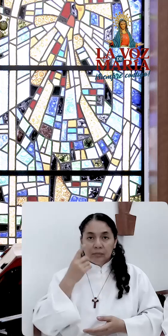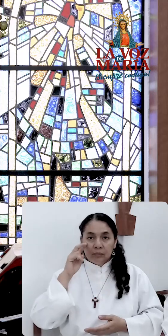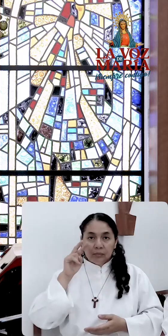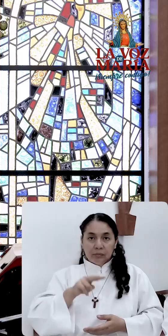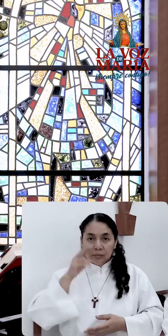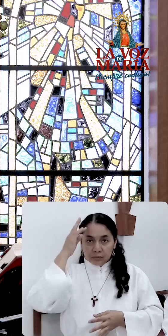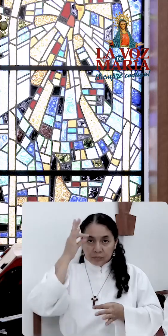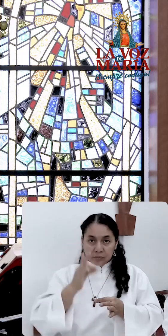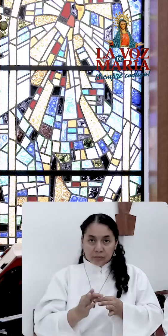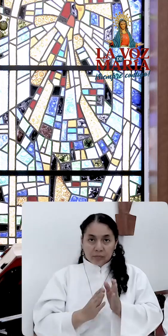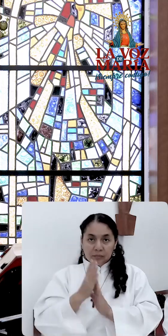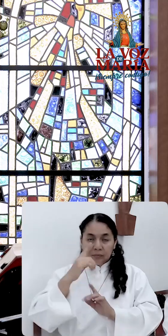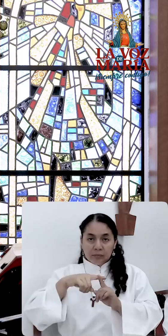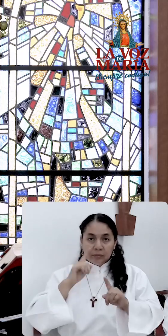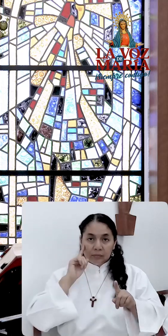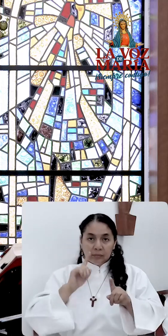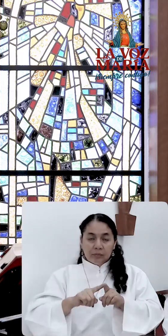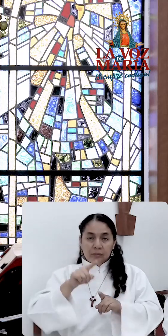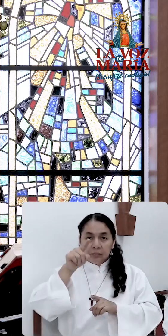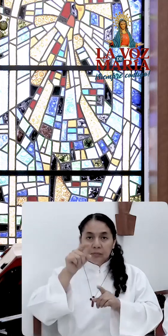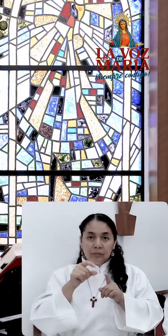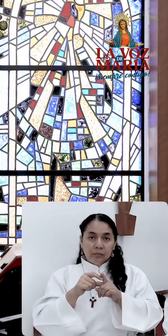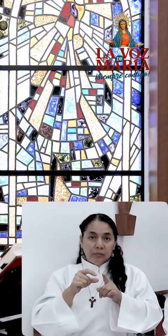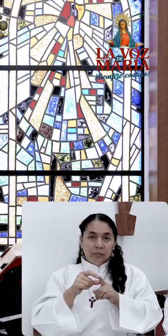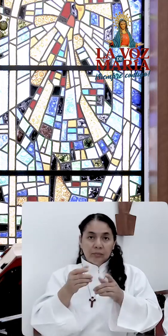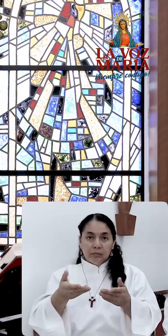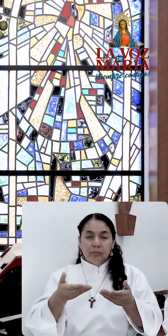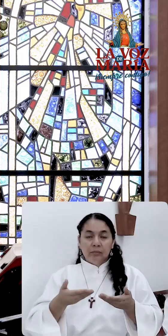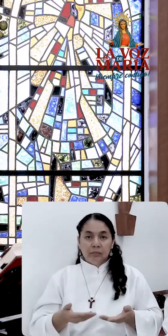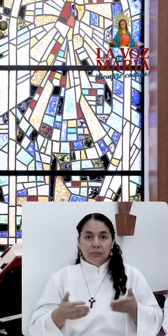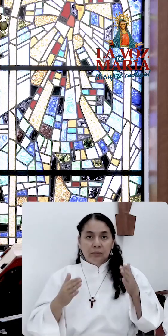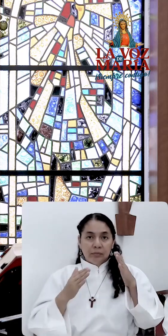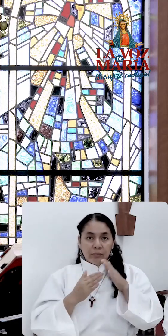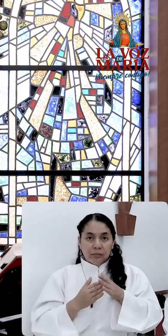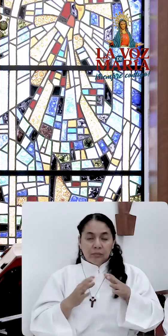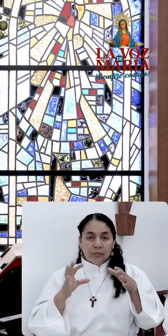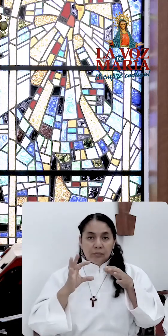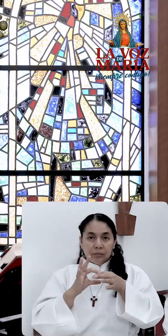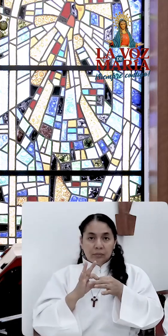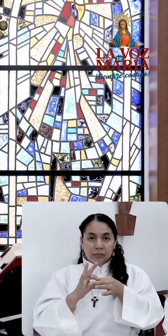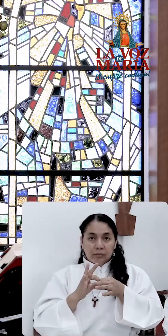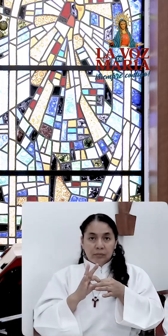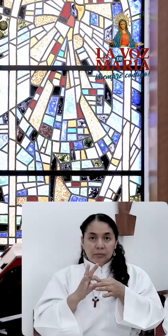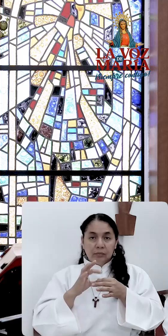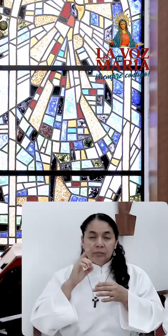nuestros pecados, sino la fe de tu Iglesia. Y conforme a tu palabra, concederé la